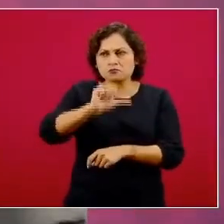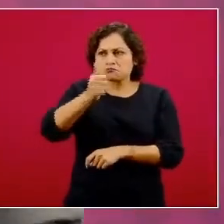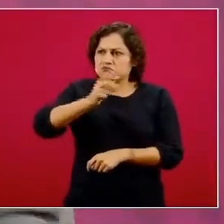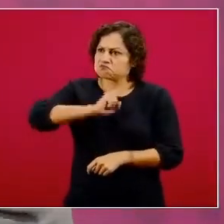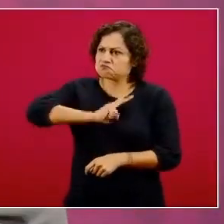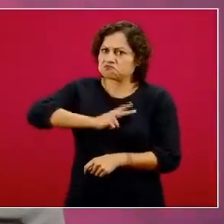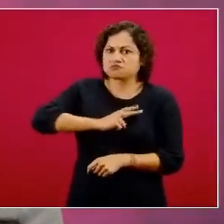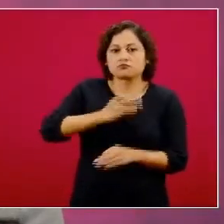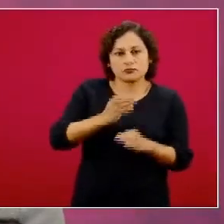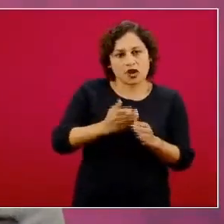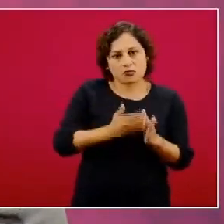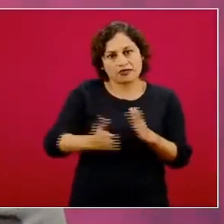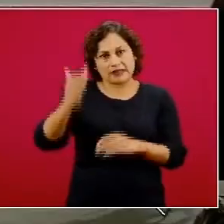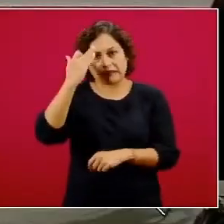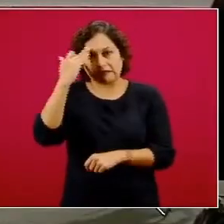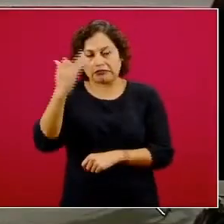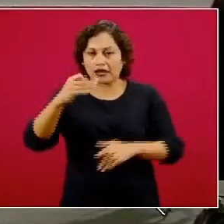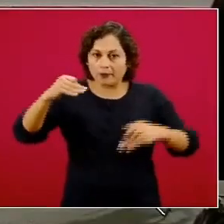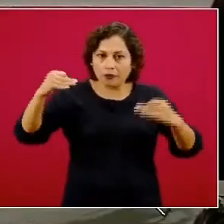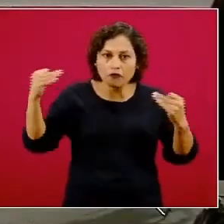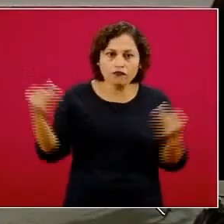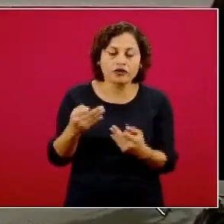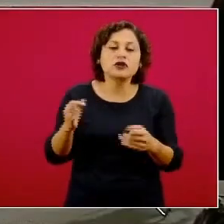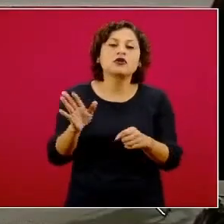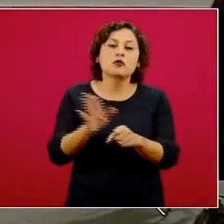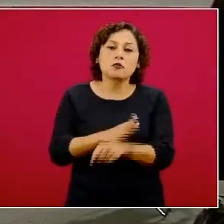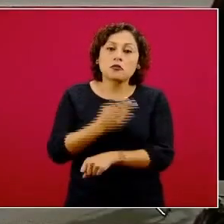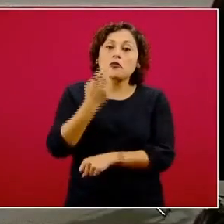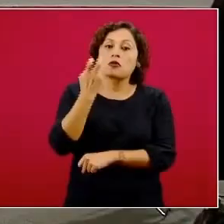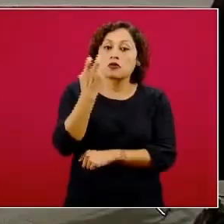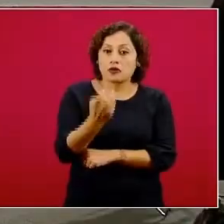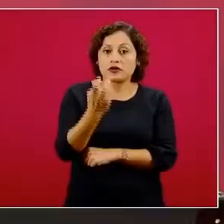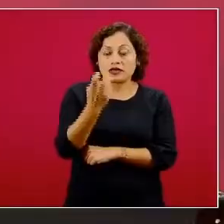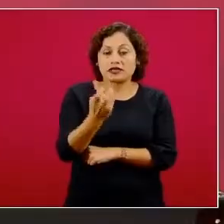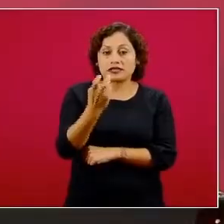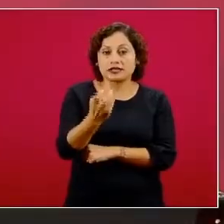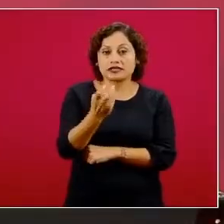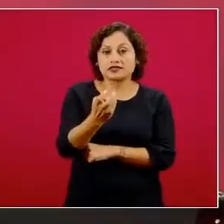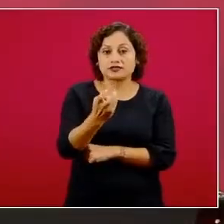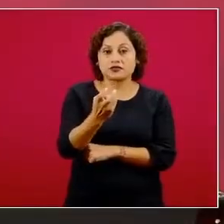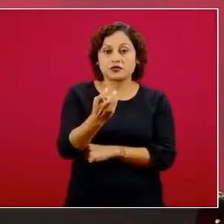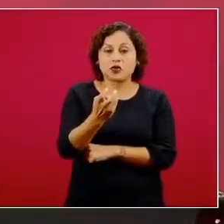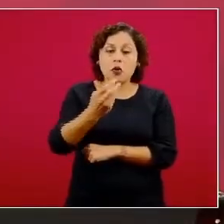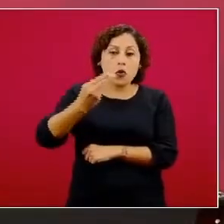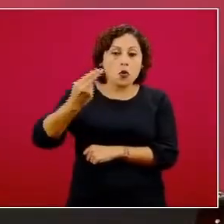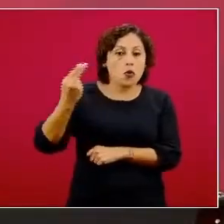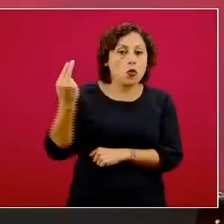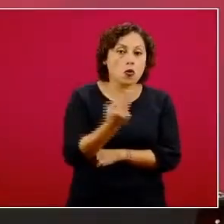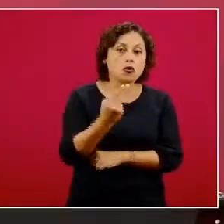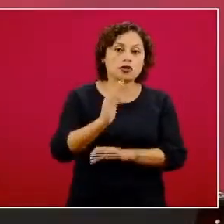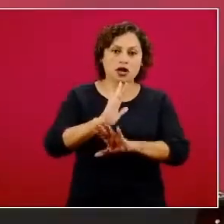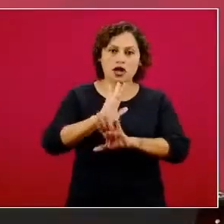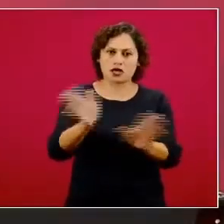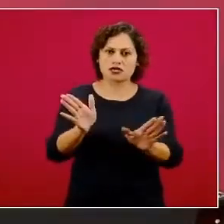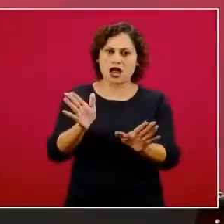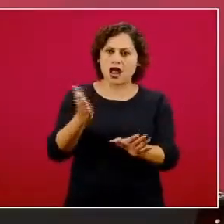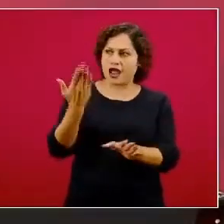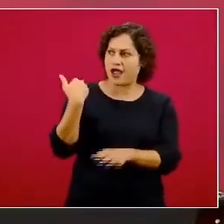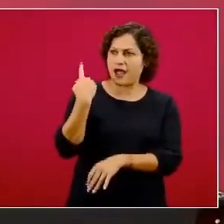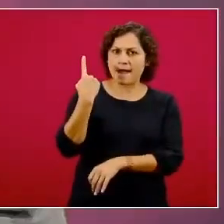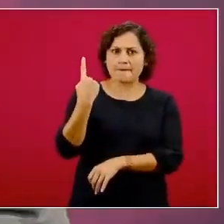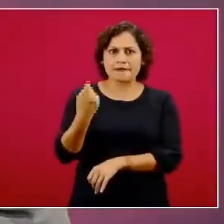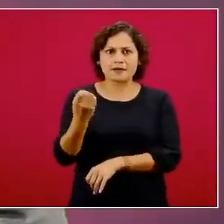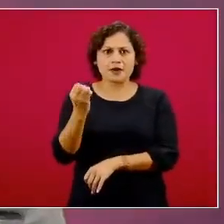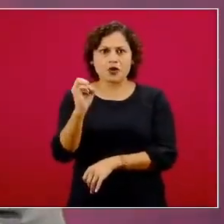respiratorios. Es la temporada invernal, por eso la necesidad de lo más pronto posible, y lo logramos ahora a partir del 1 de octubre,